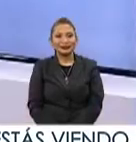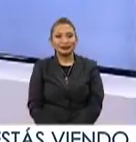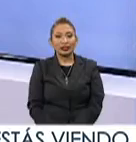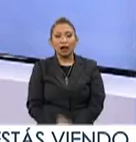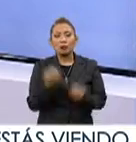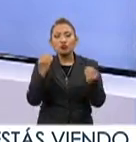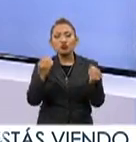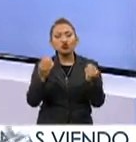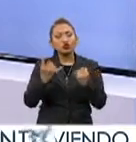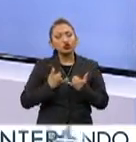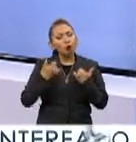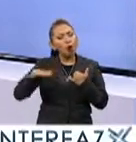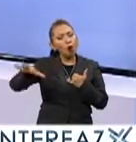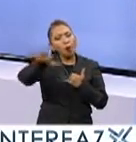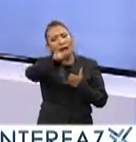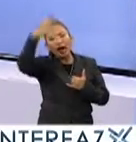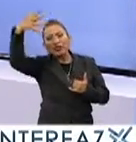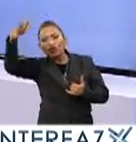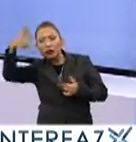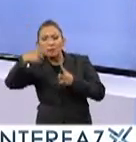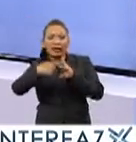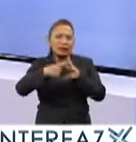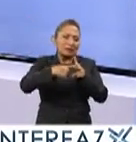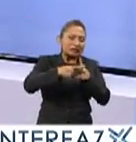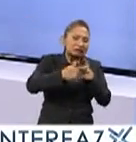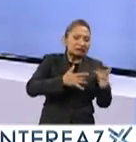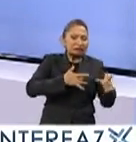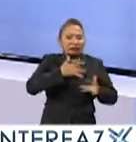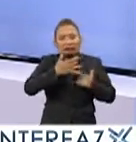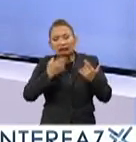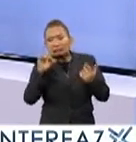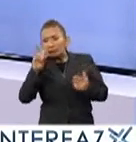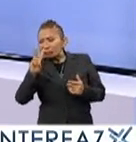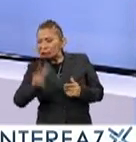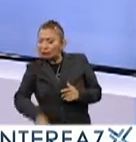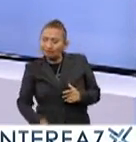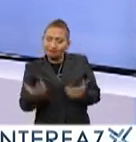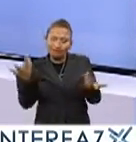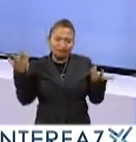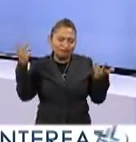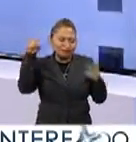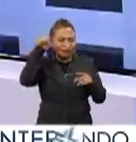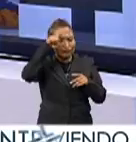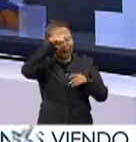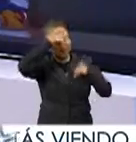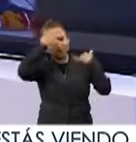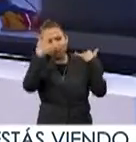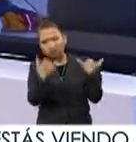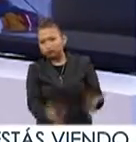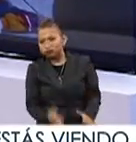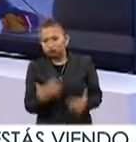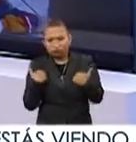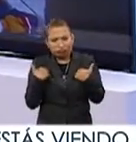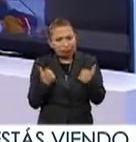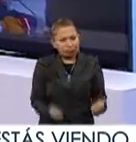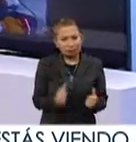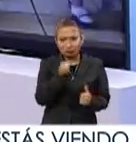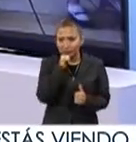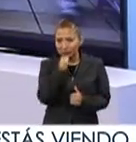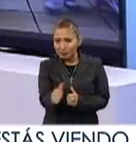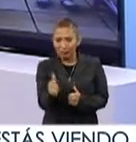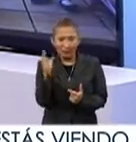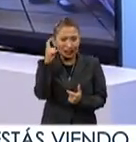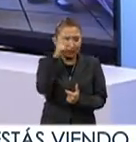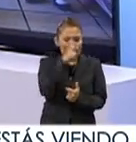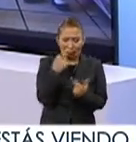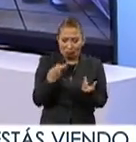Para muchos jóvenes, muchos adultos, las matemáticas pueden ser una materia, una disciplina compleja, difícil de asimilar,